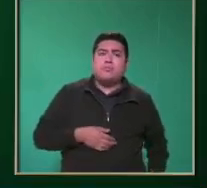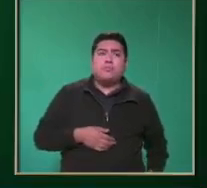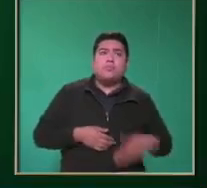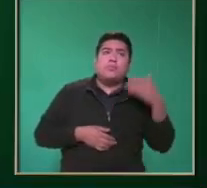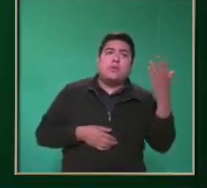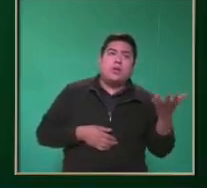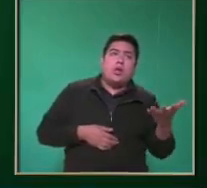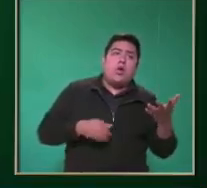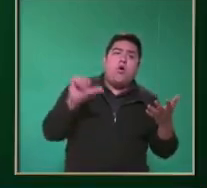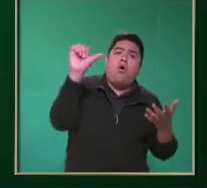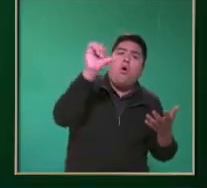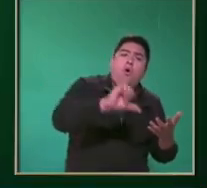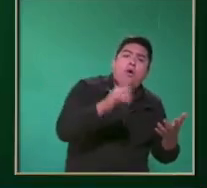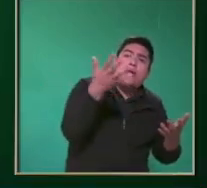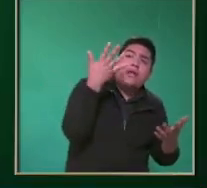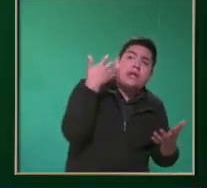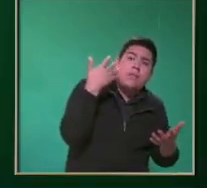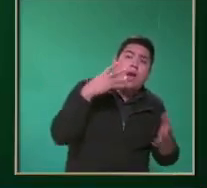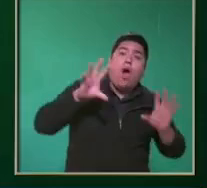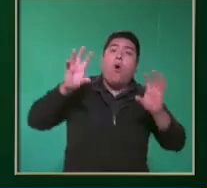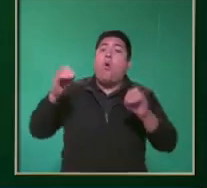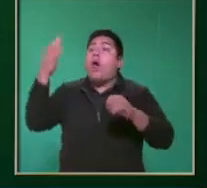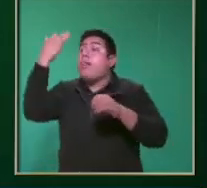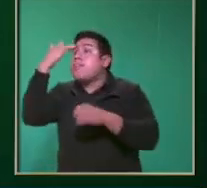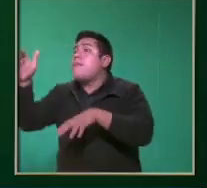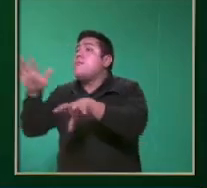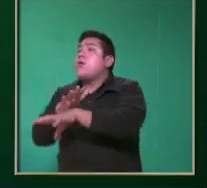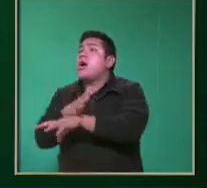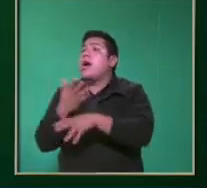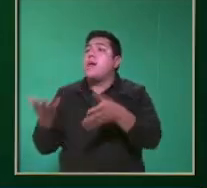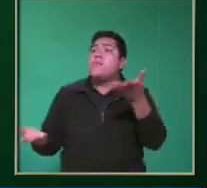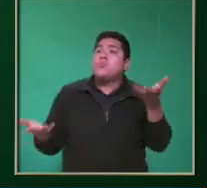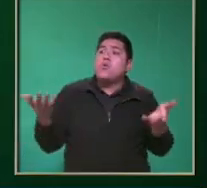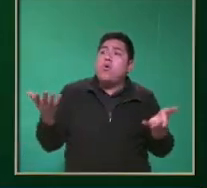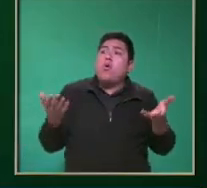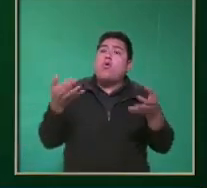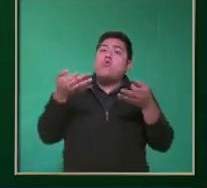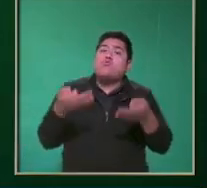decir estado del tiempo o si decir clima. Es decir,